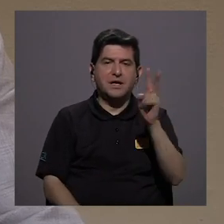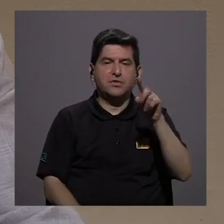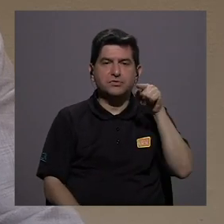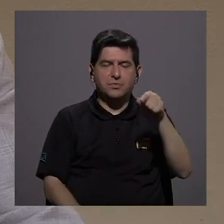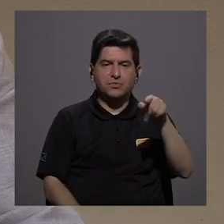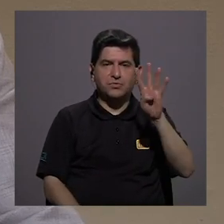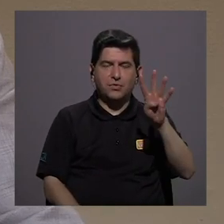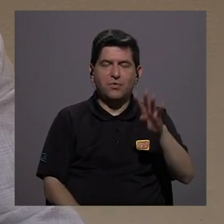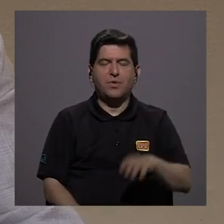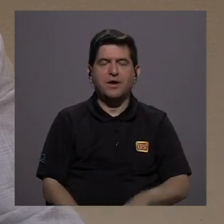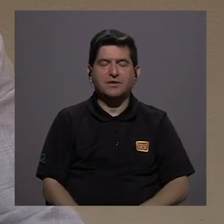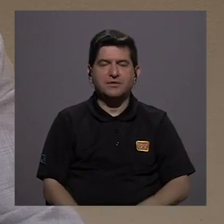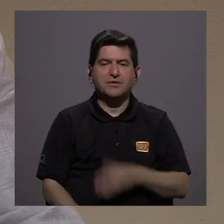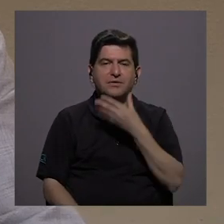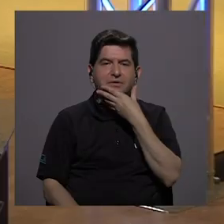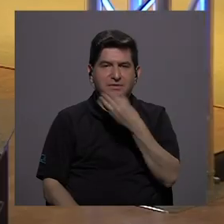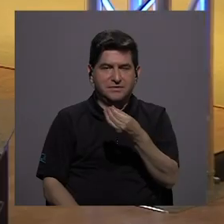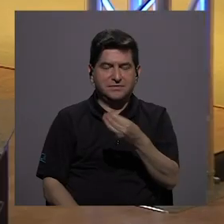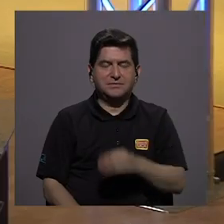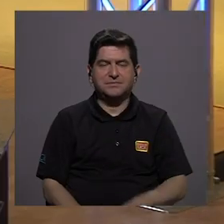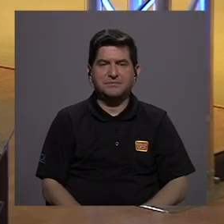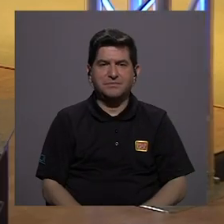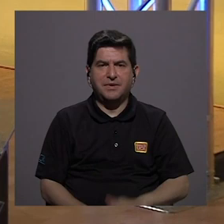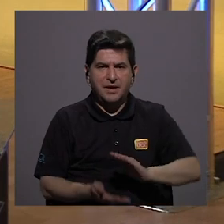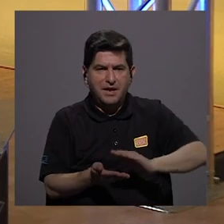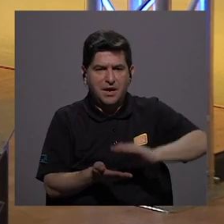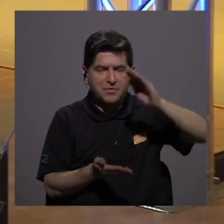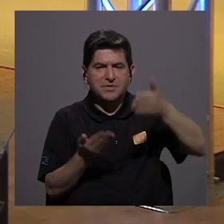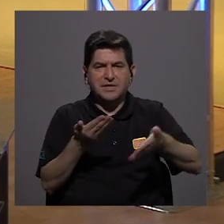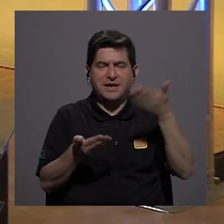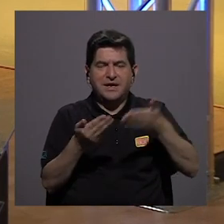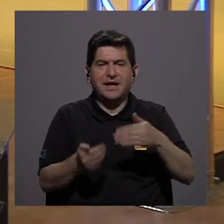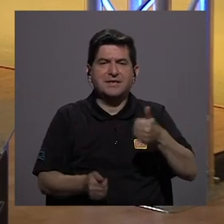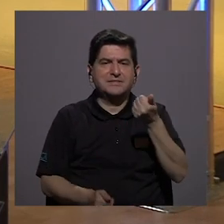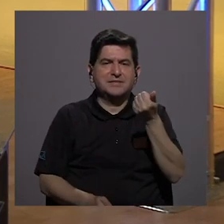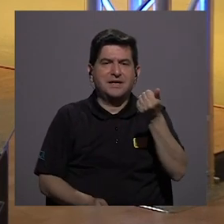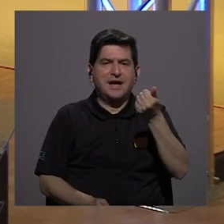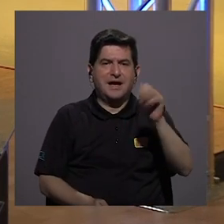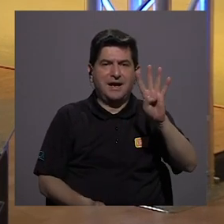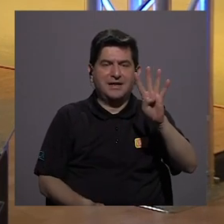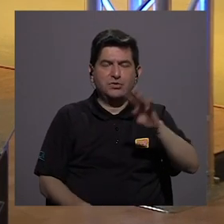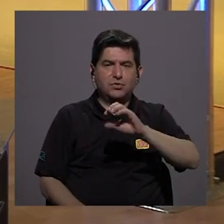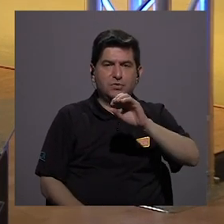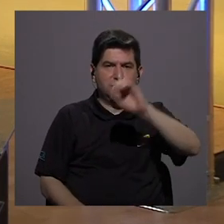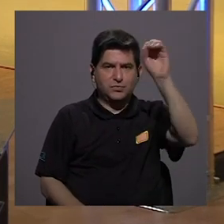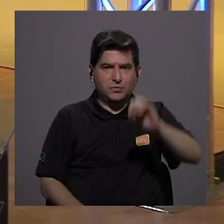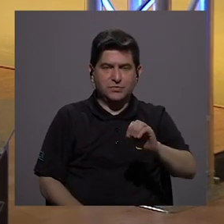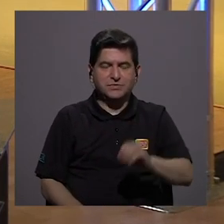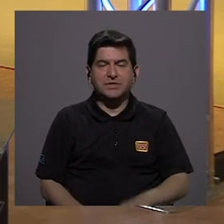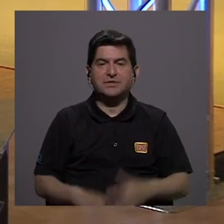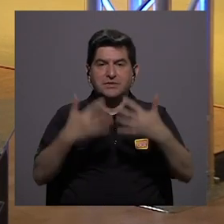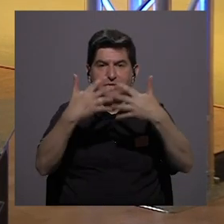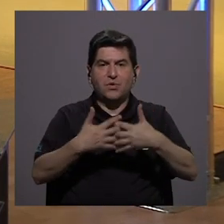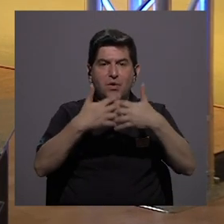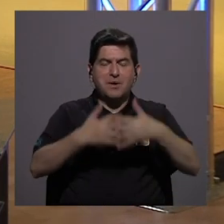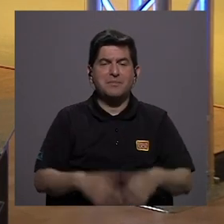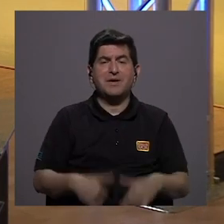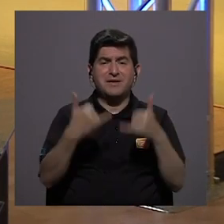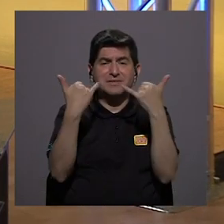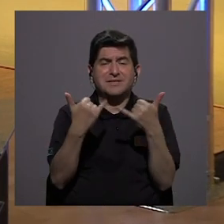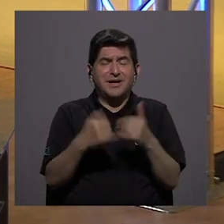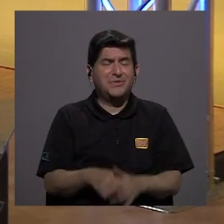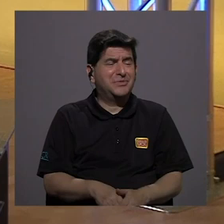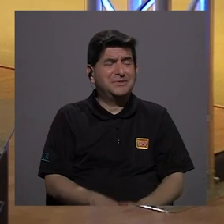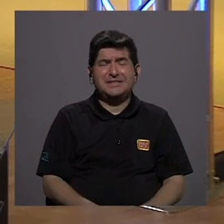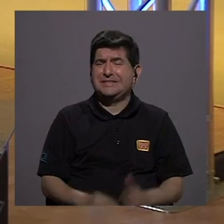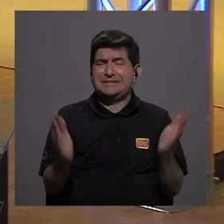del 12.4% en diciembre, que ha venido en aumento a casi a un 14%. Nos encontramos también empresas